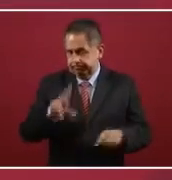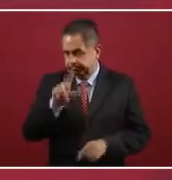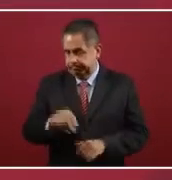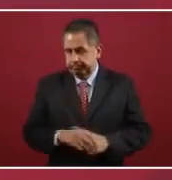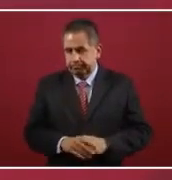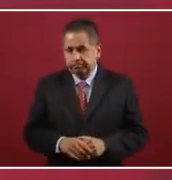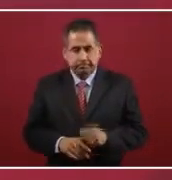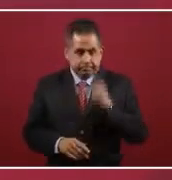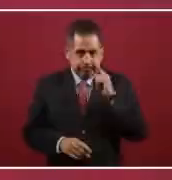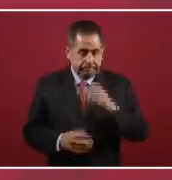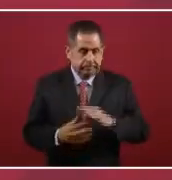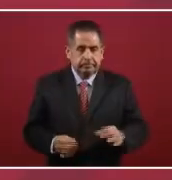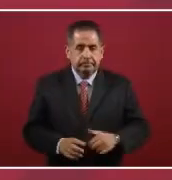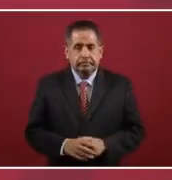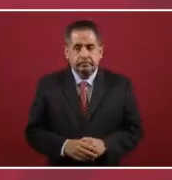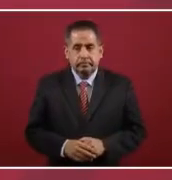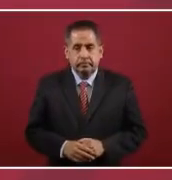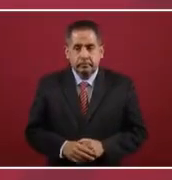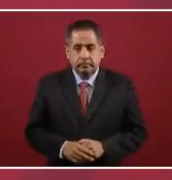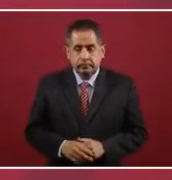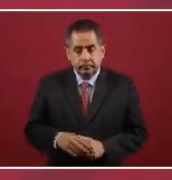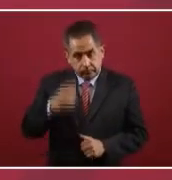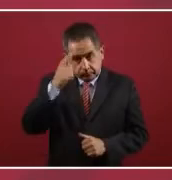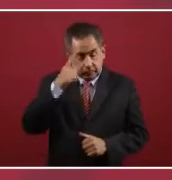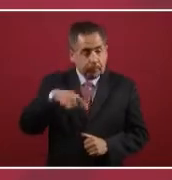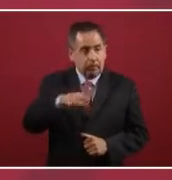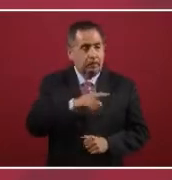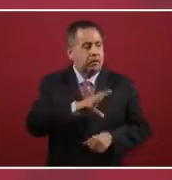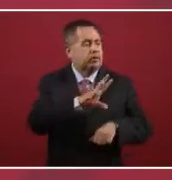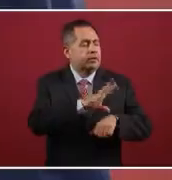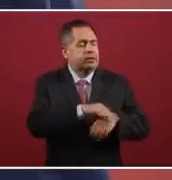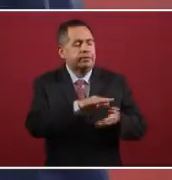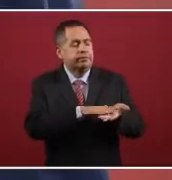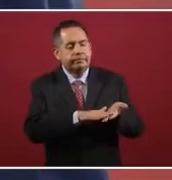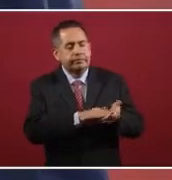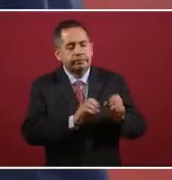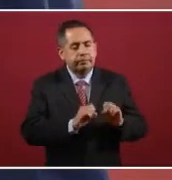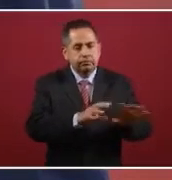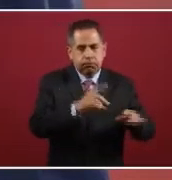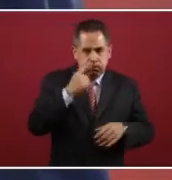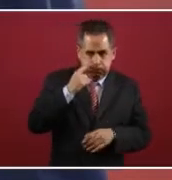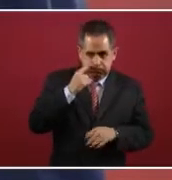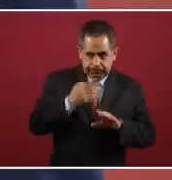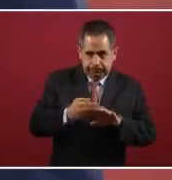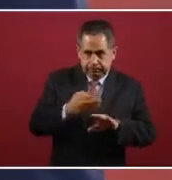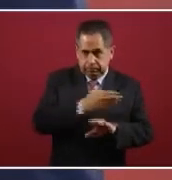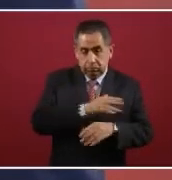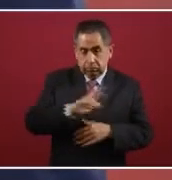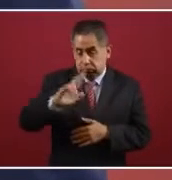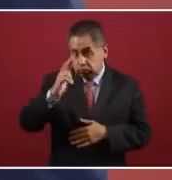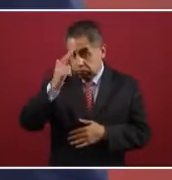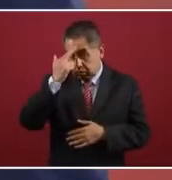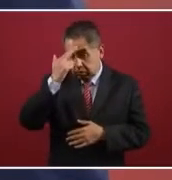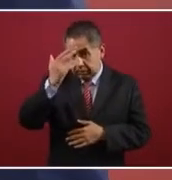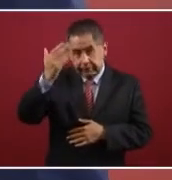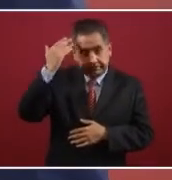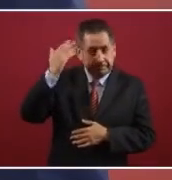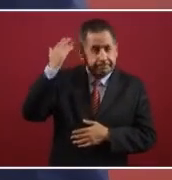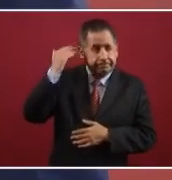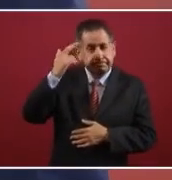sea, miren hasta para qué usaba la condonación de impuestos. ¿Se acuerdan que